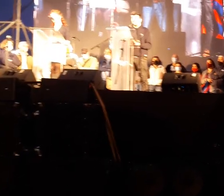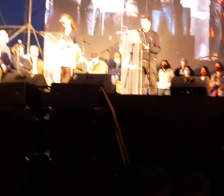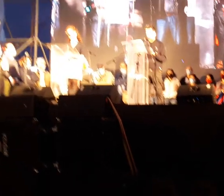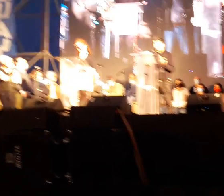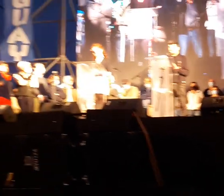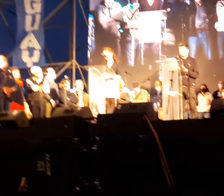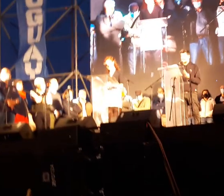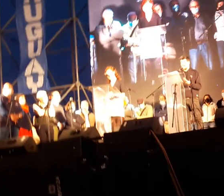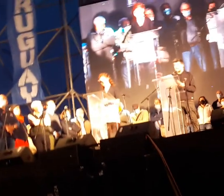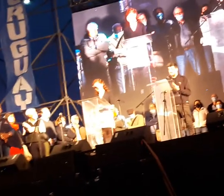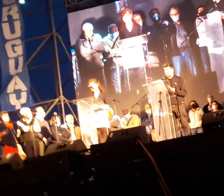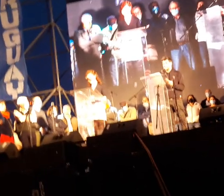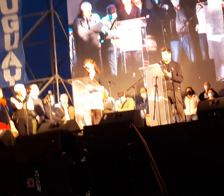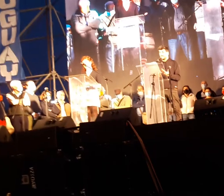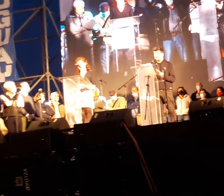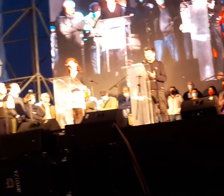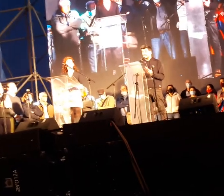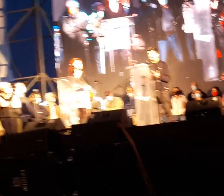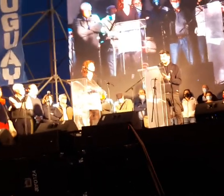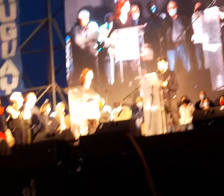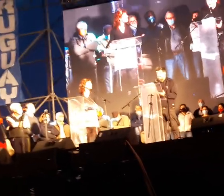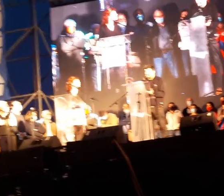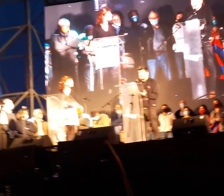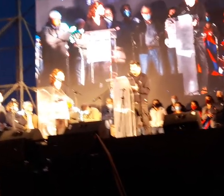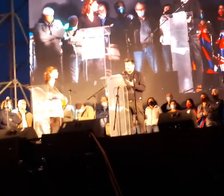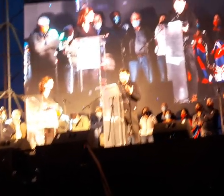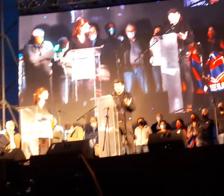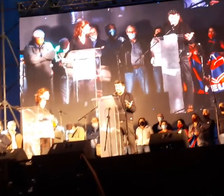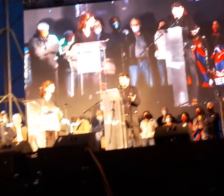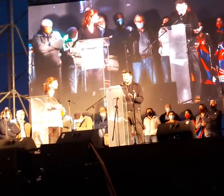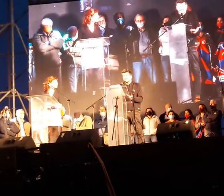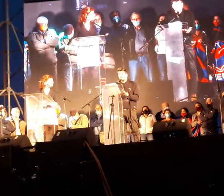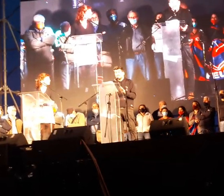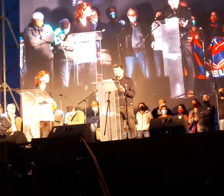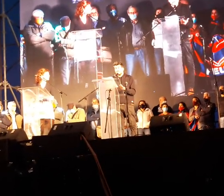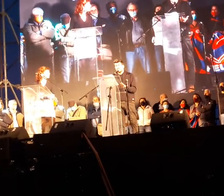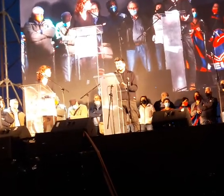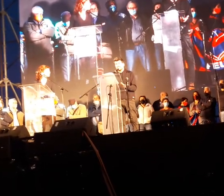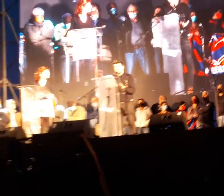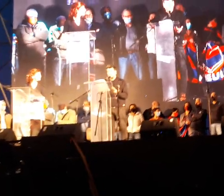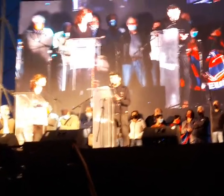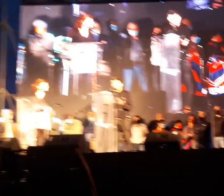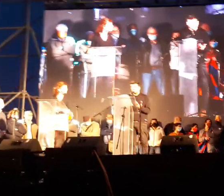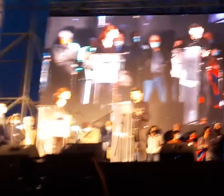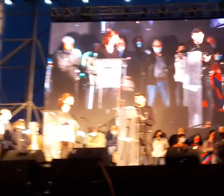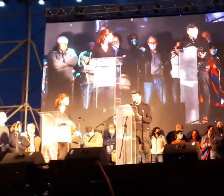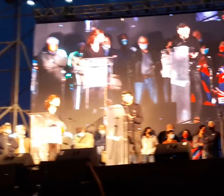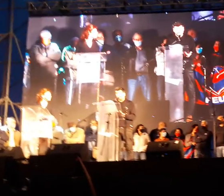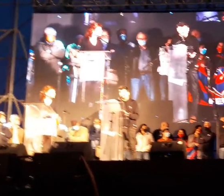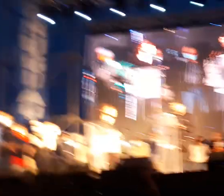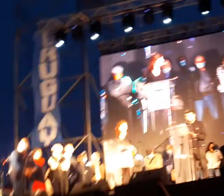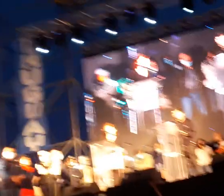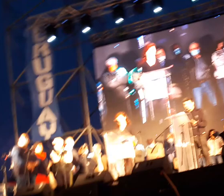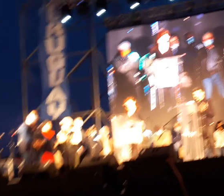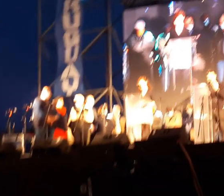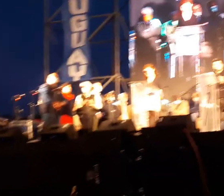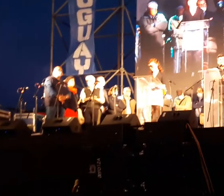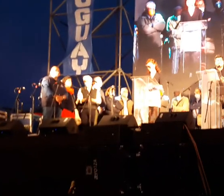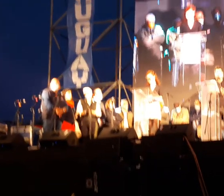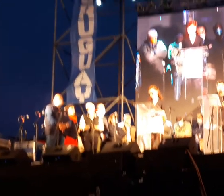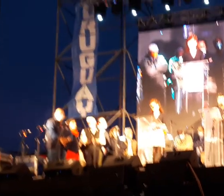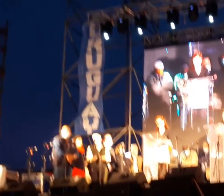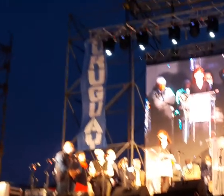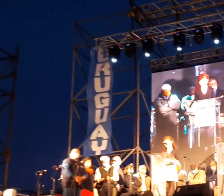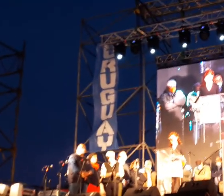vive en él tener una empresa nacional que piense en lo que más le sirve a esa población para brindarle un servicio esencial como es el de las telecomunicaciones?